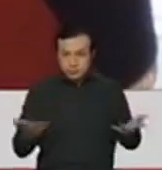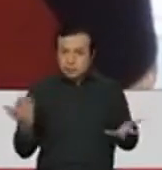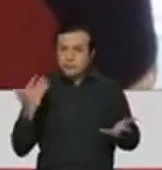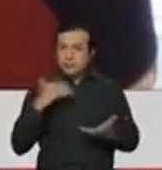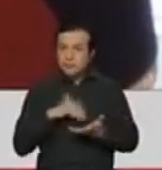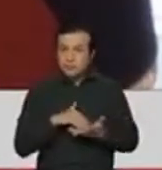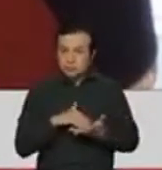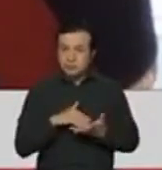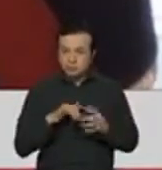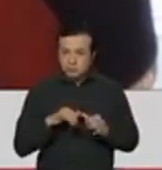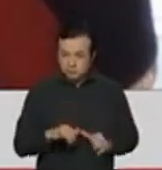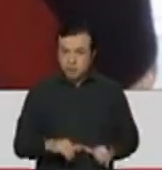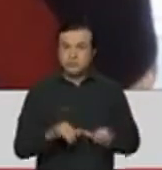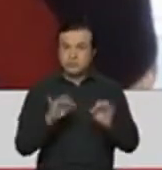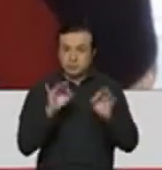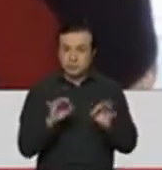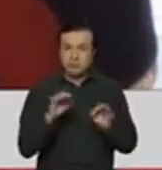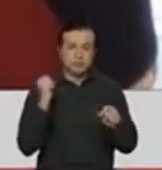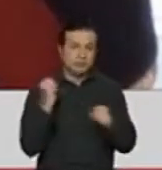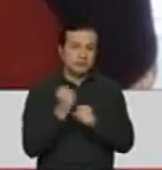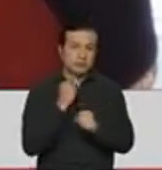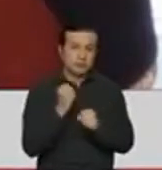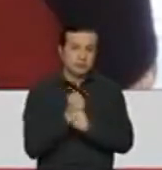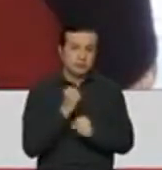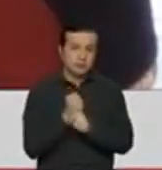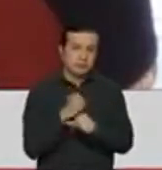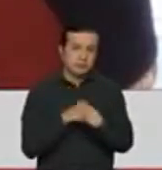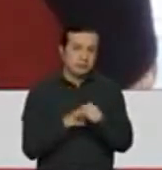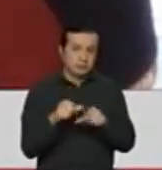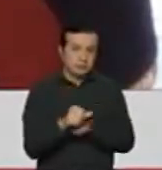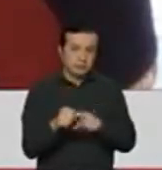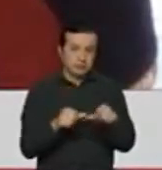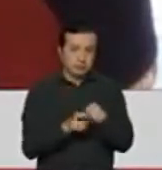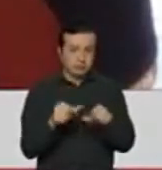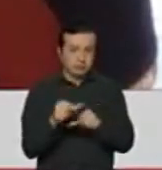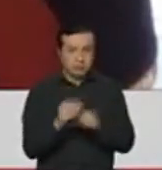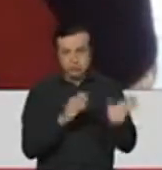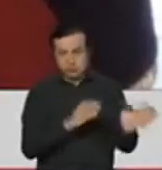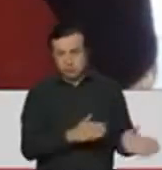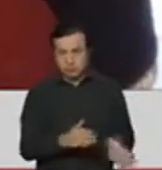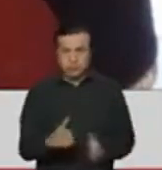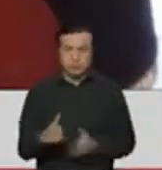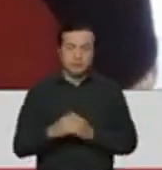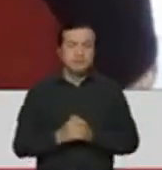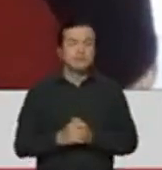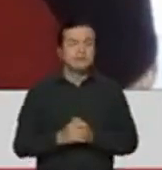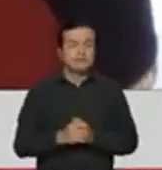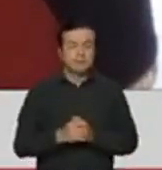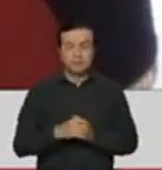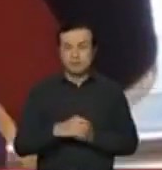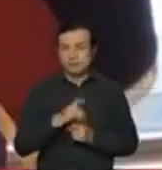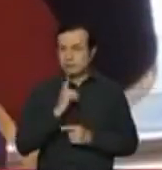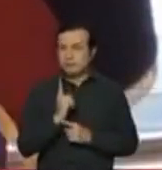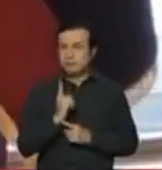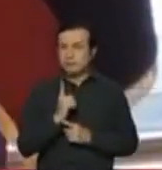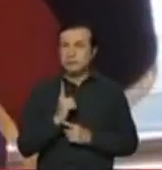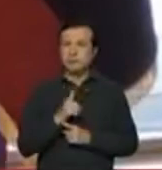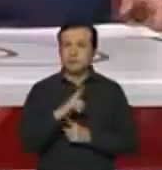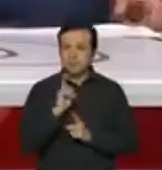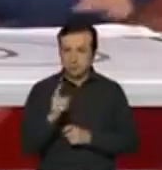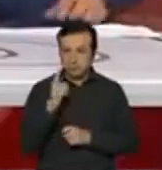esas casas. Por eso estamos haciendo un trabajo de asesoramiento también. De acuerdo, economista Burneo. De afinamiento, si lo queremos decir. Economista